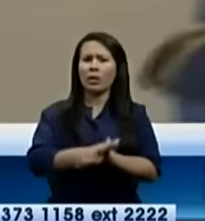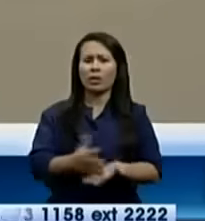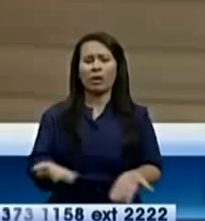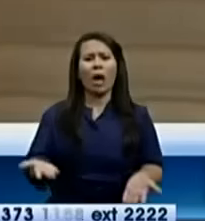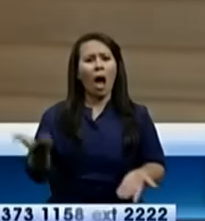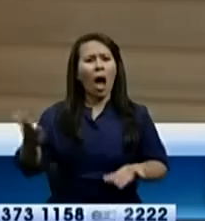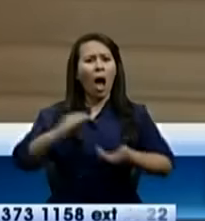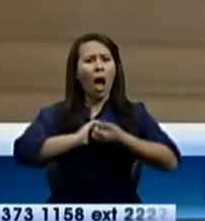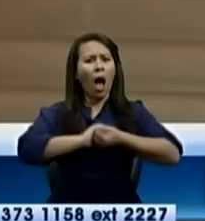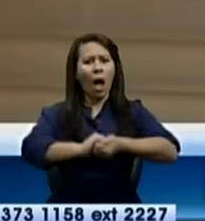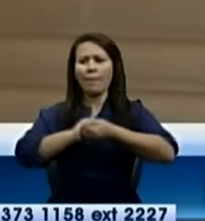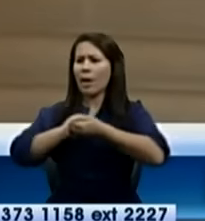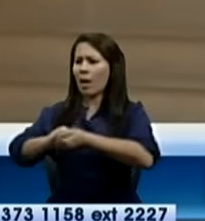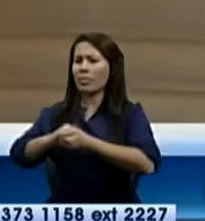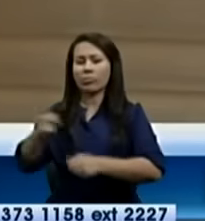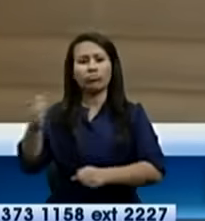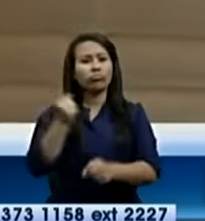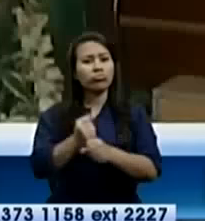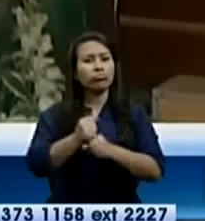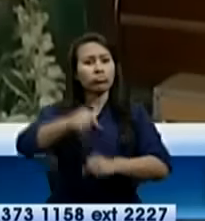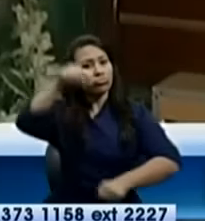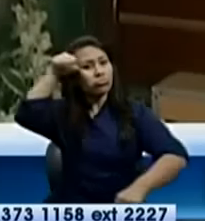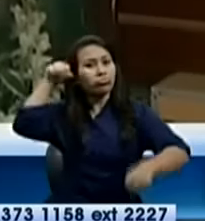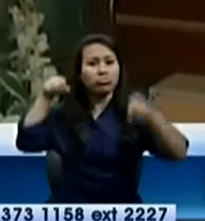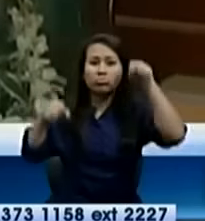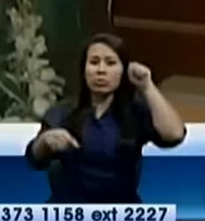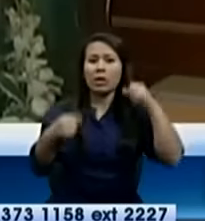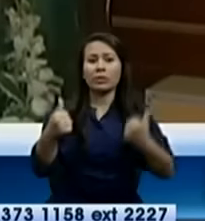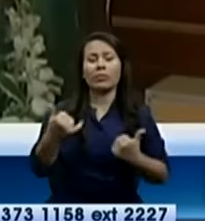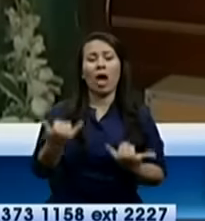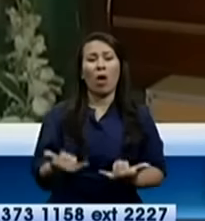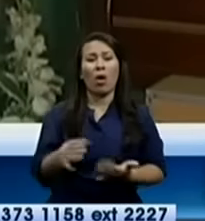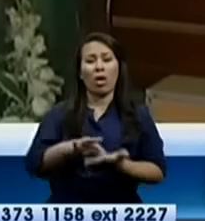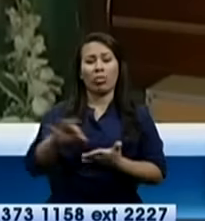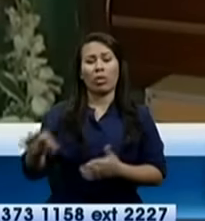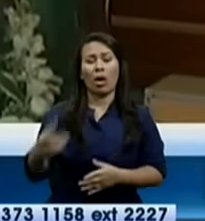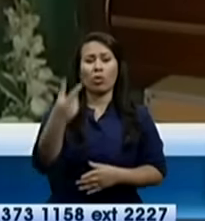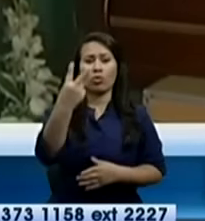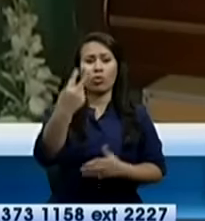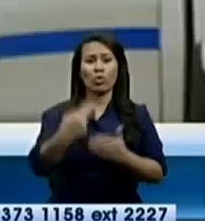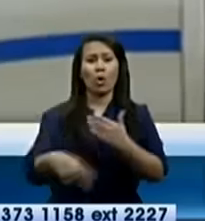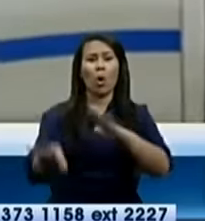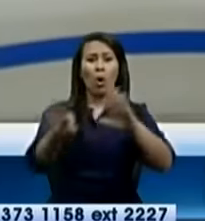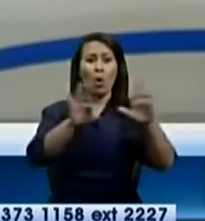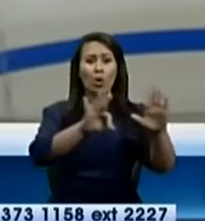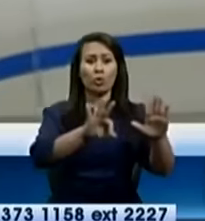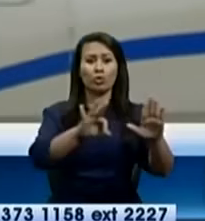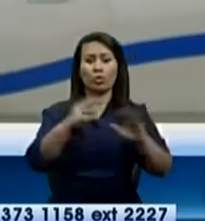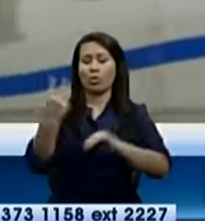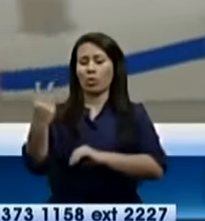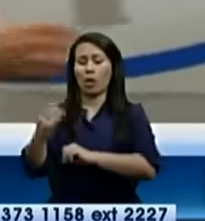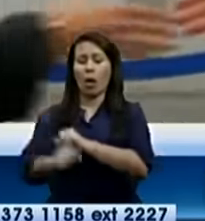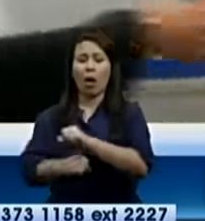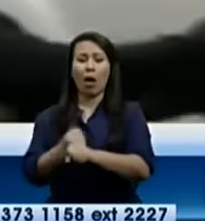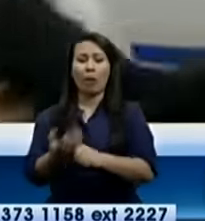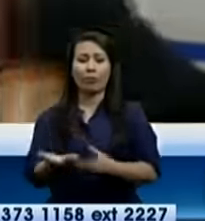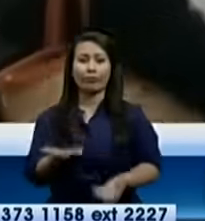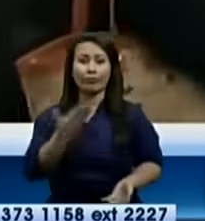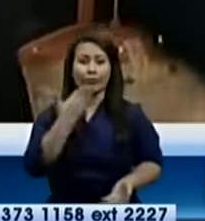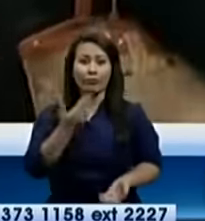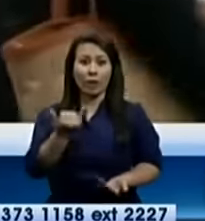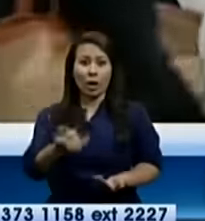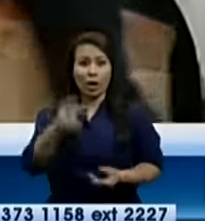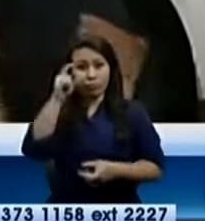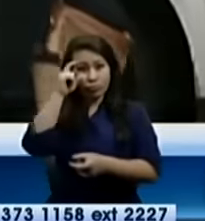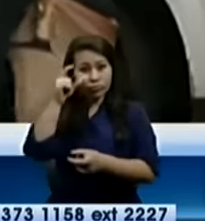muchos amigos y dedicada a su trabajo. Él deja dos hijos, de 8 y 2 años. La Fiscalía y Policía de